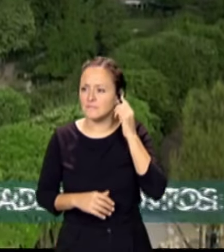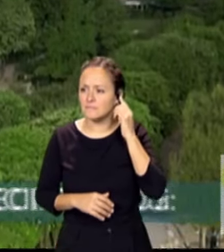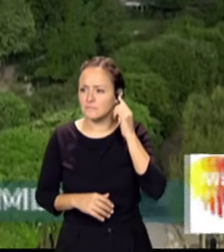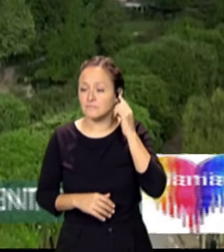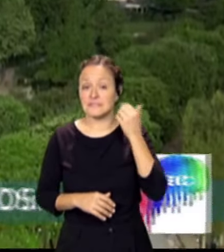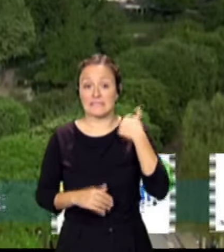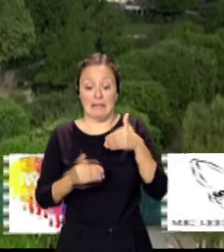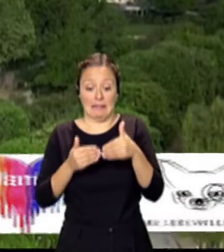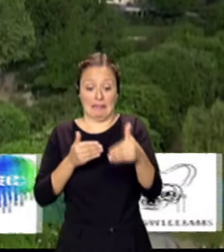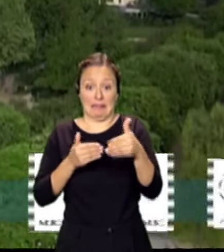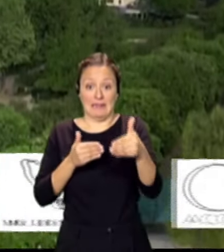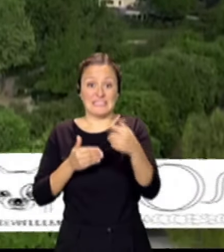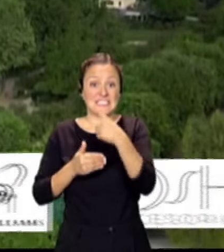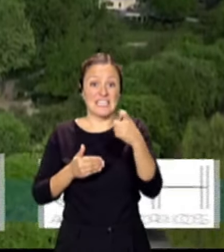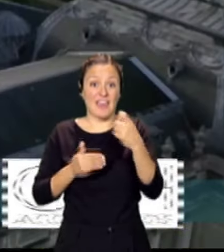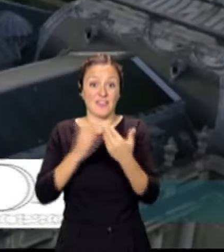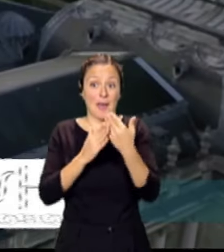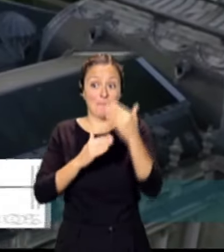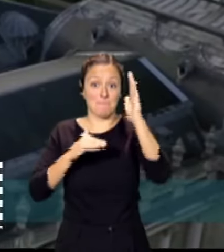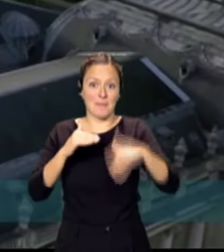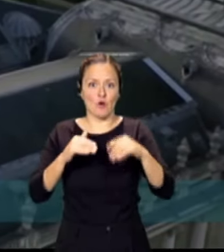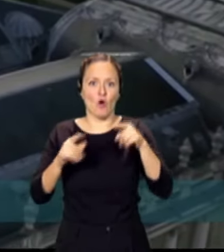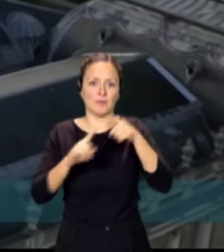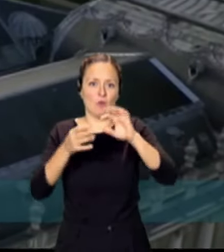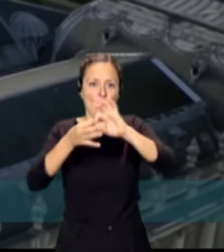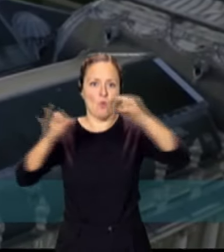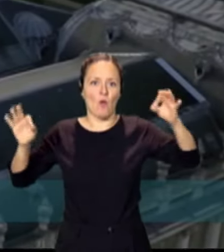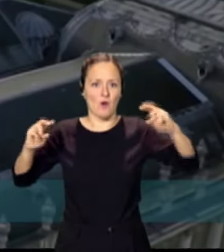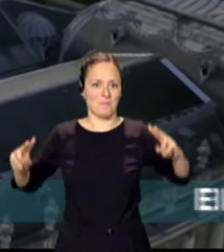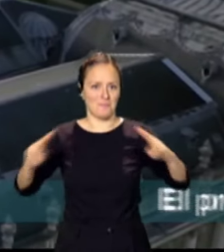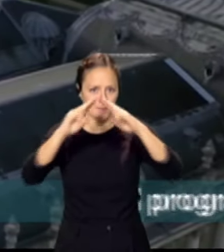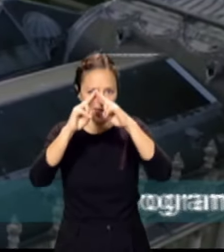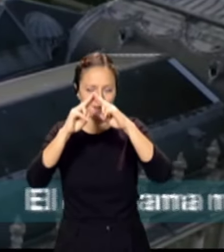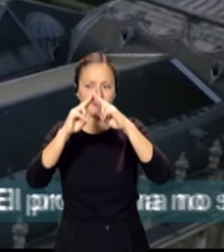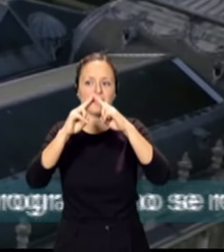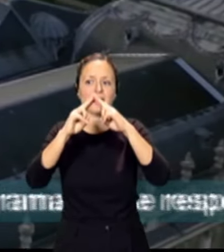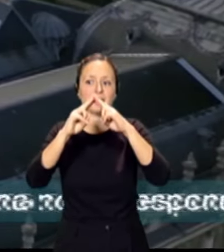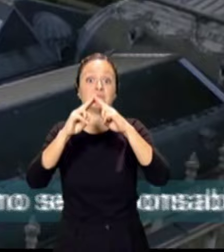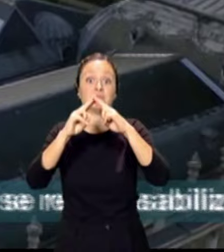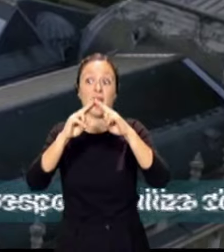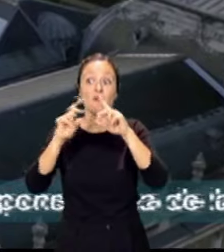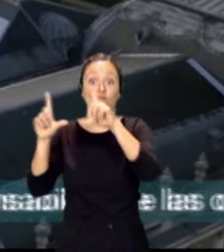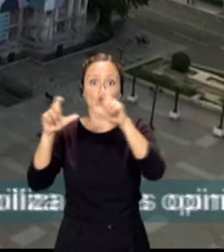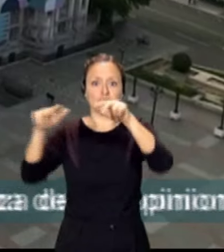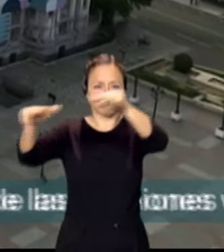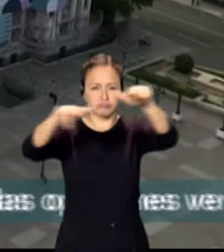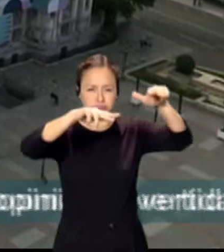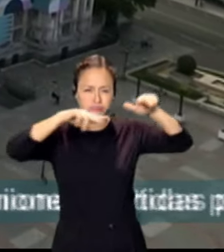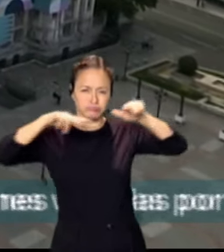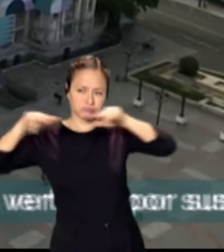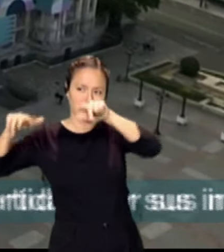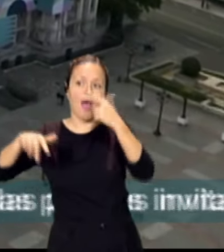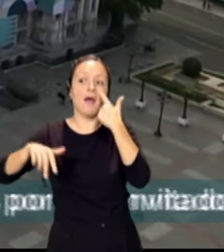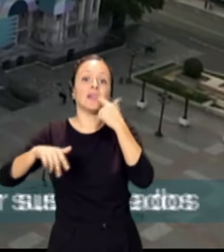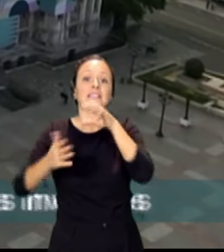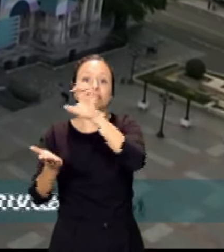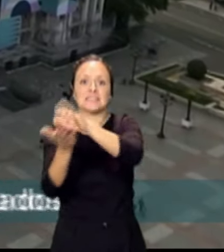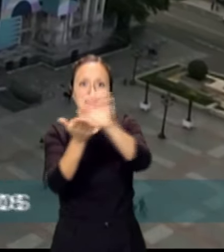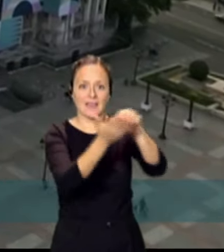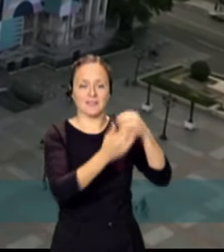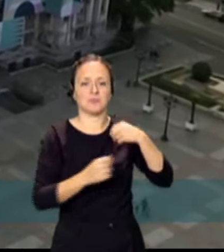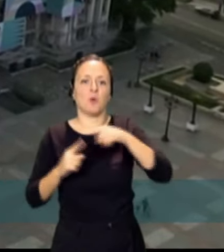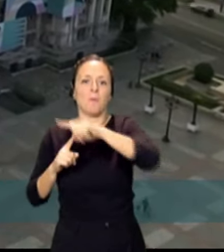para que arranquen los Juegos Olímpicos de París fotografías con drones muestran las sedes que albergarán algunas de las pruebas de los juegos en la Plaza